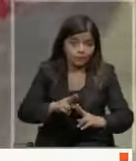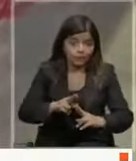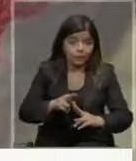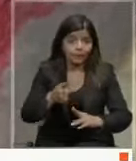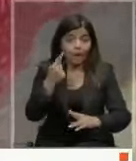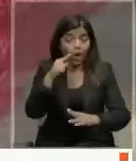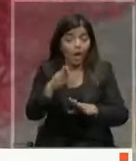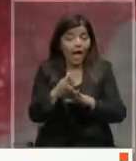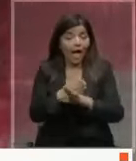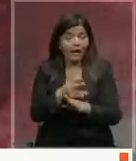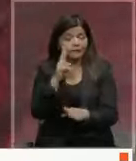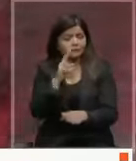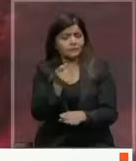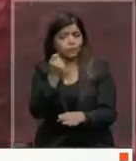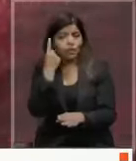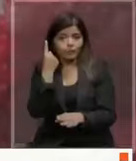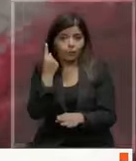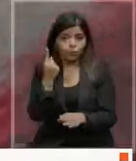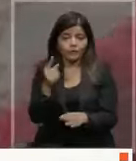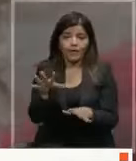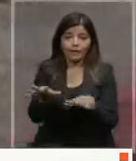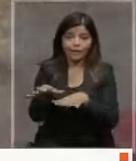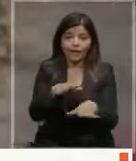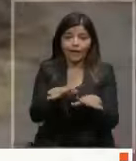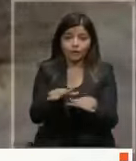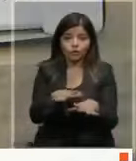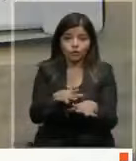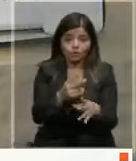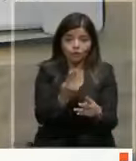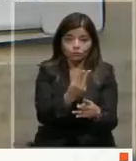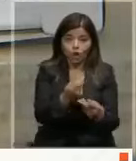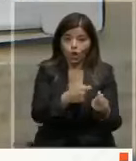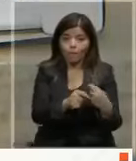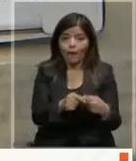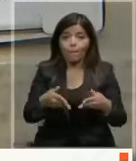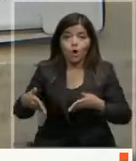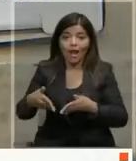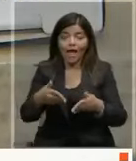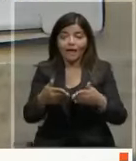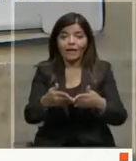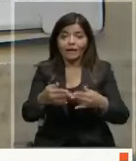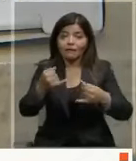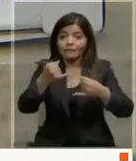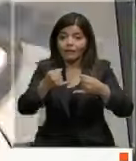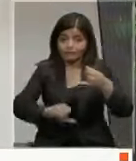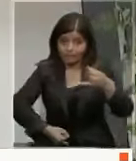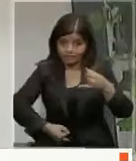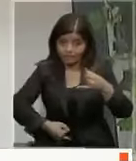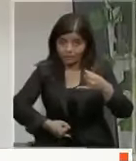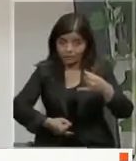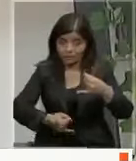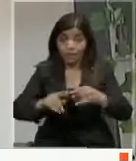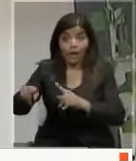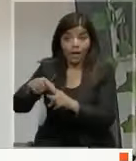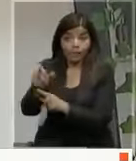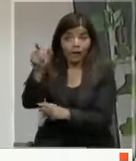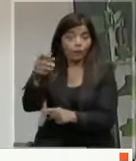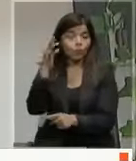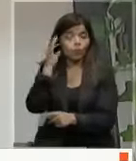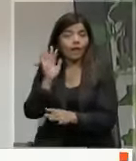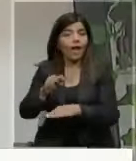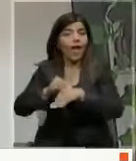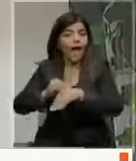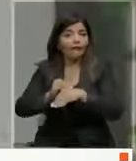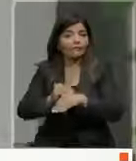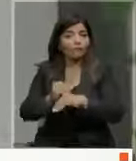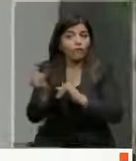conocerlos nos dimos cuenta que los productos laaki Lili que compramos en la calle estaban vencidos además Paulina nos alertó la falta de